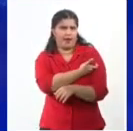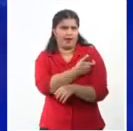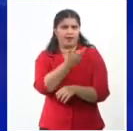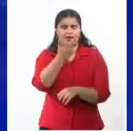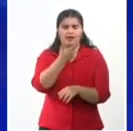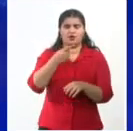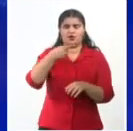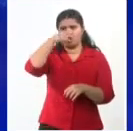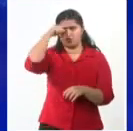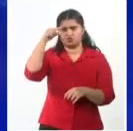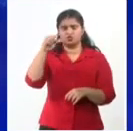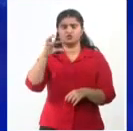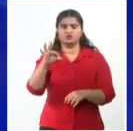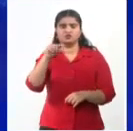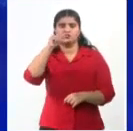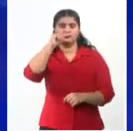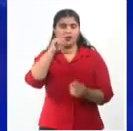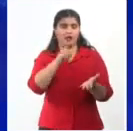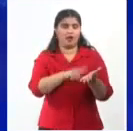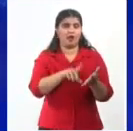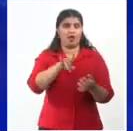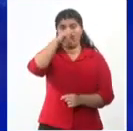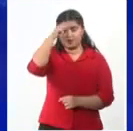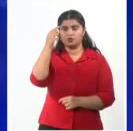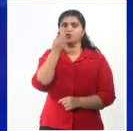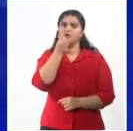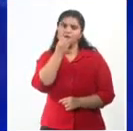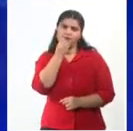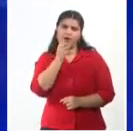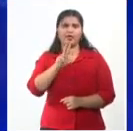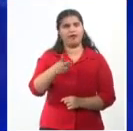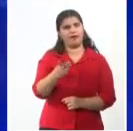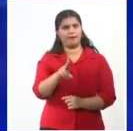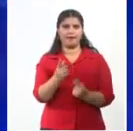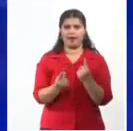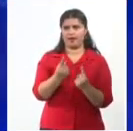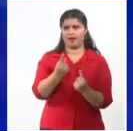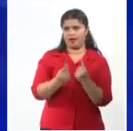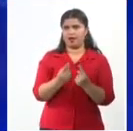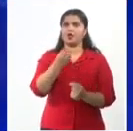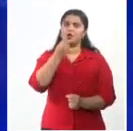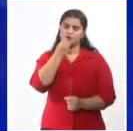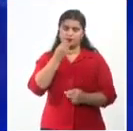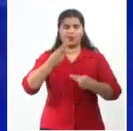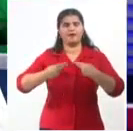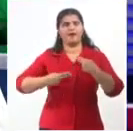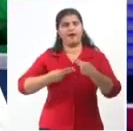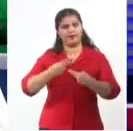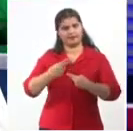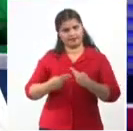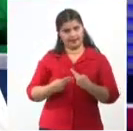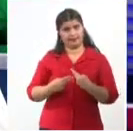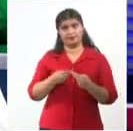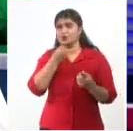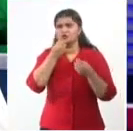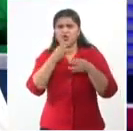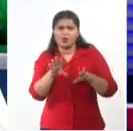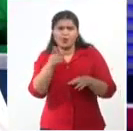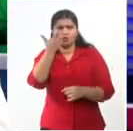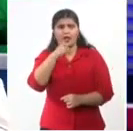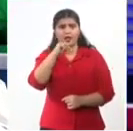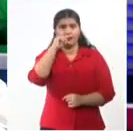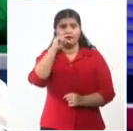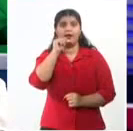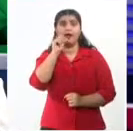con cualquiera de Son los intercambiables. Son intercambiables, refuerzan, que es el objetivo de esto. Bueno, mira, Omicron